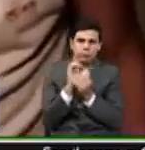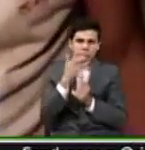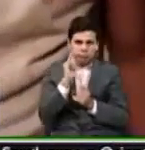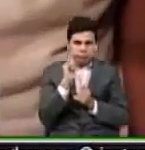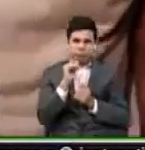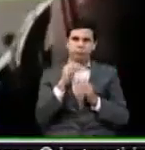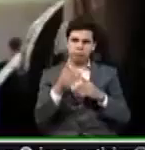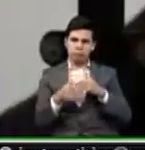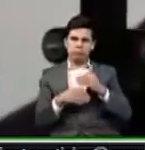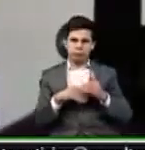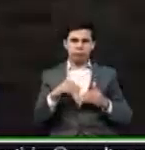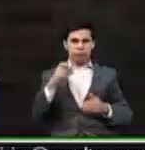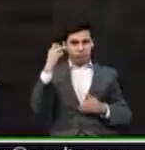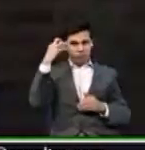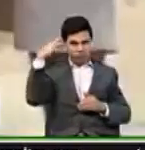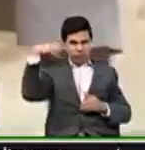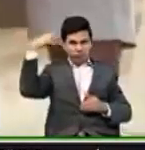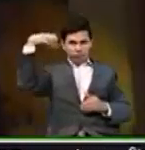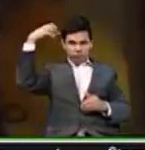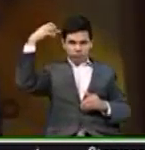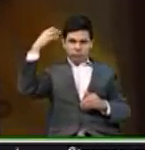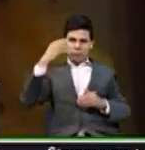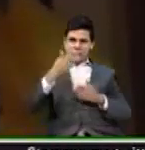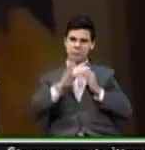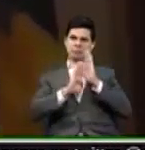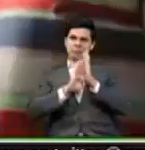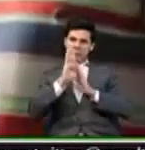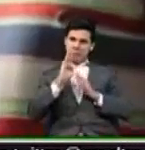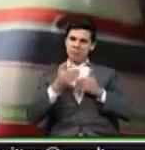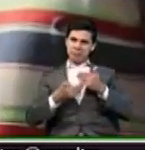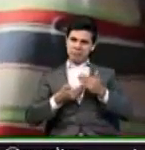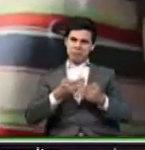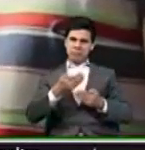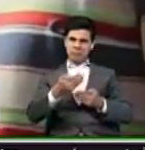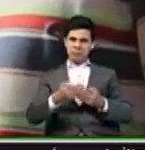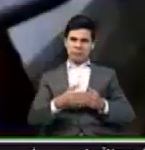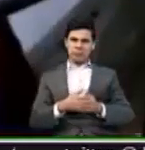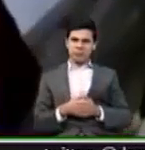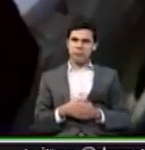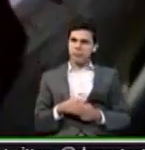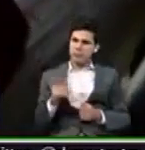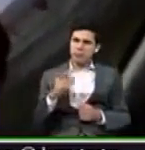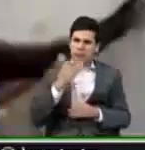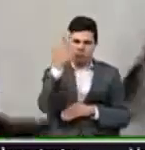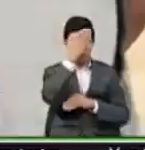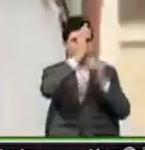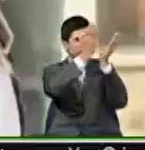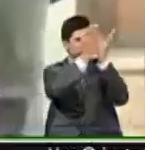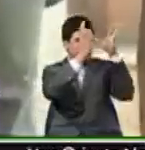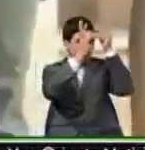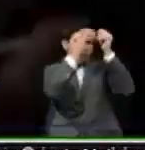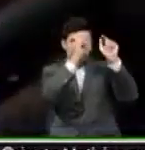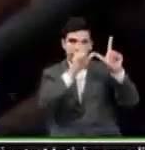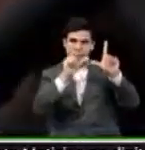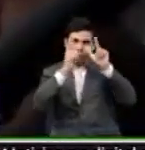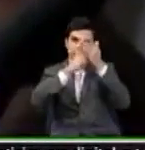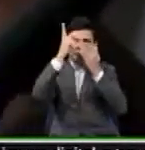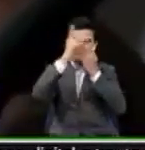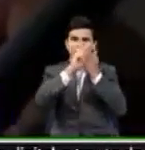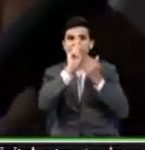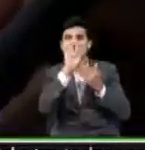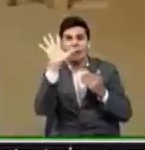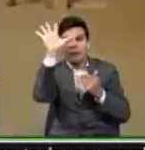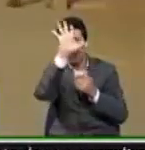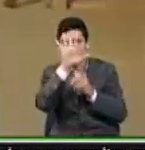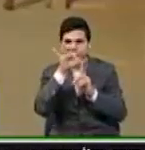construyendo carrera, ¿no? Carrera artística y profesional. Sus estudios de cine lo han catapultado en proyectos importantes a nivel